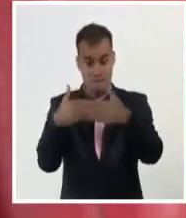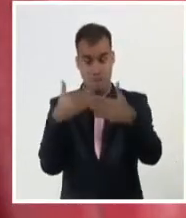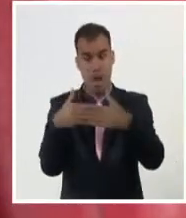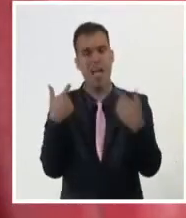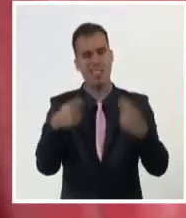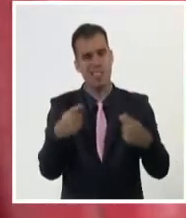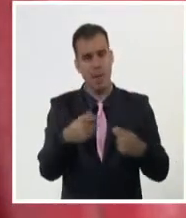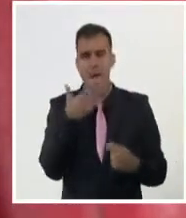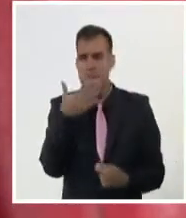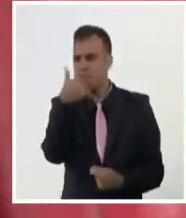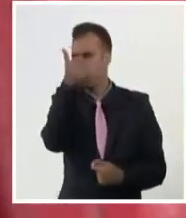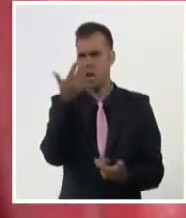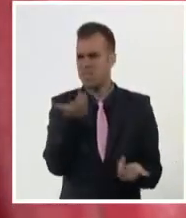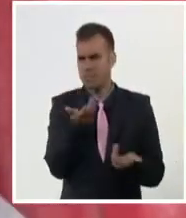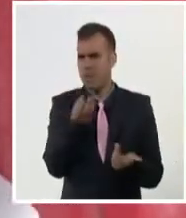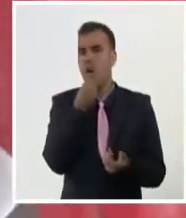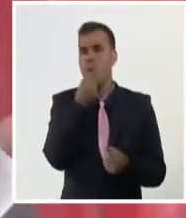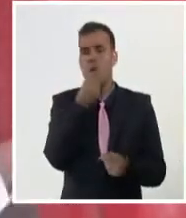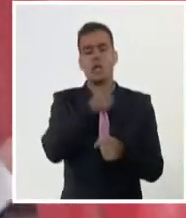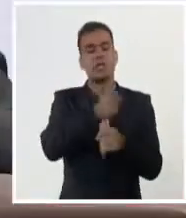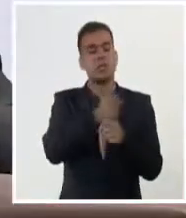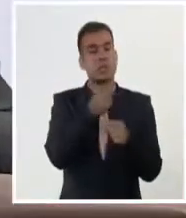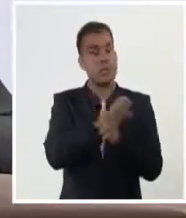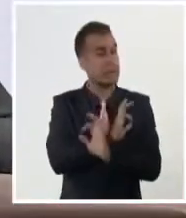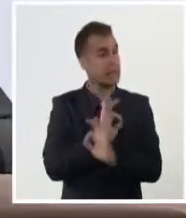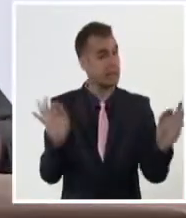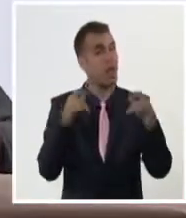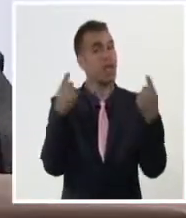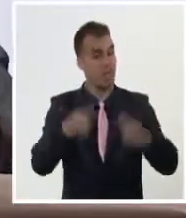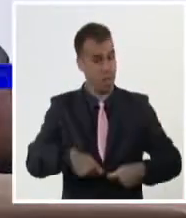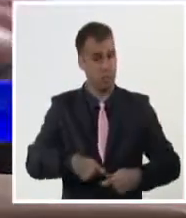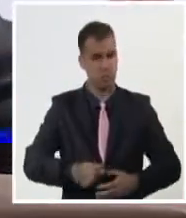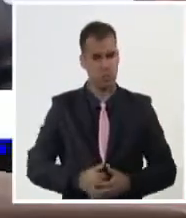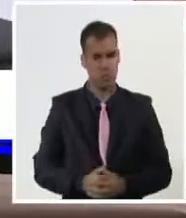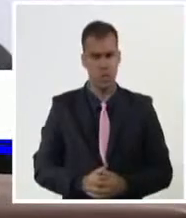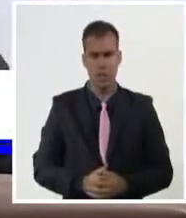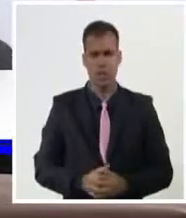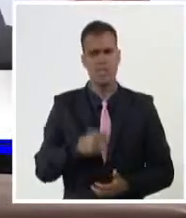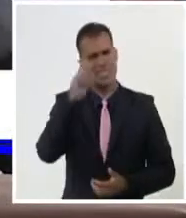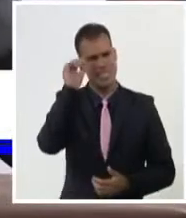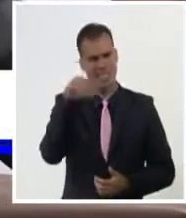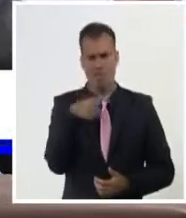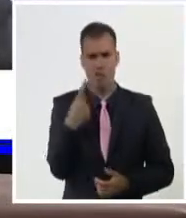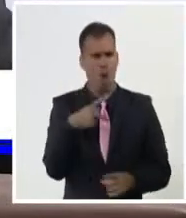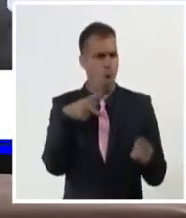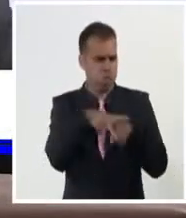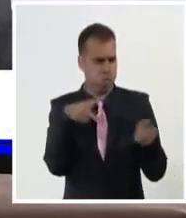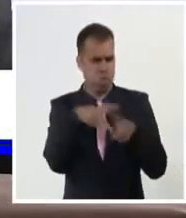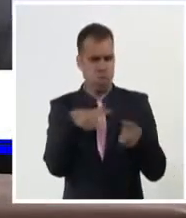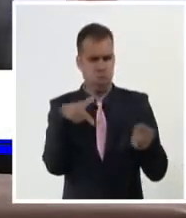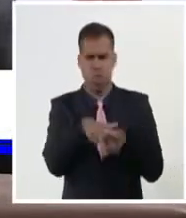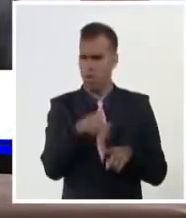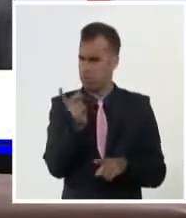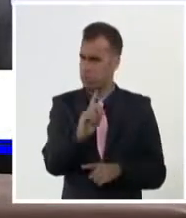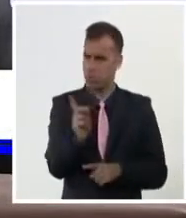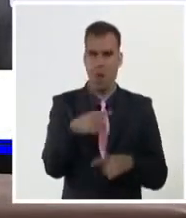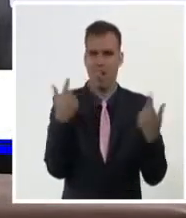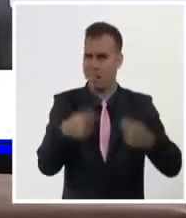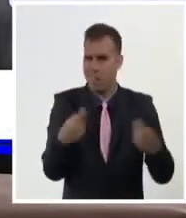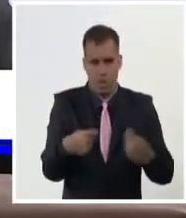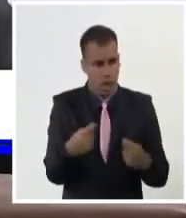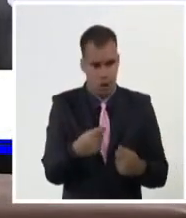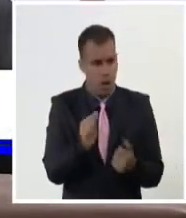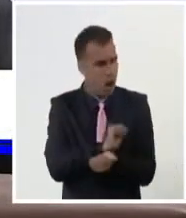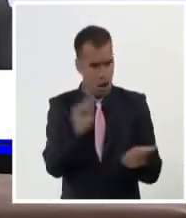ante todo, la búsqueda de la eficiencia. Aquí no puede haber dogma, aquí no puede haber trabas, aquí no puede haber autolimitaciones, aquí no puede haber